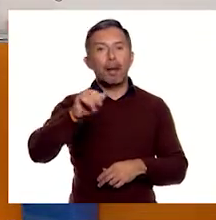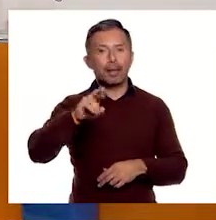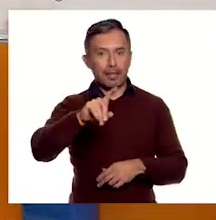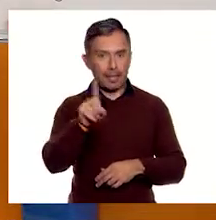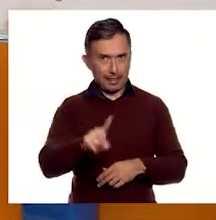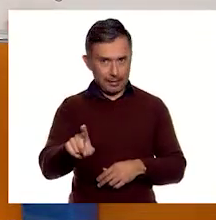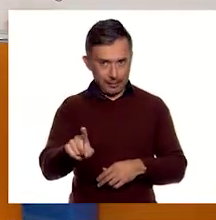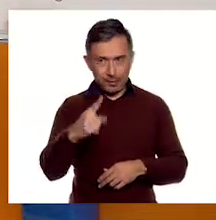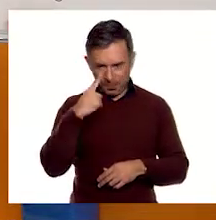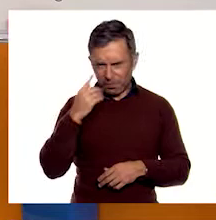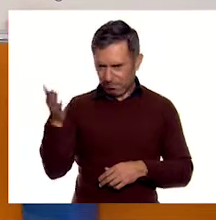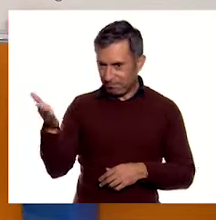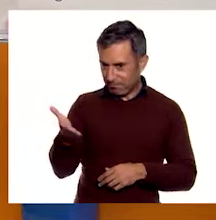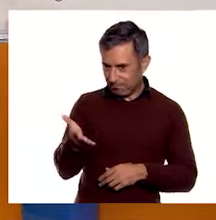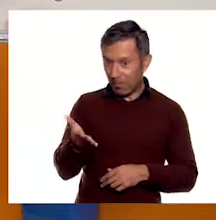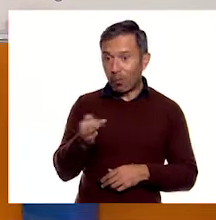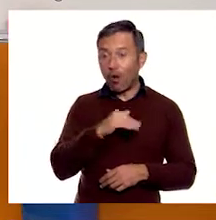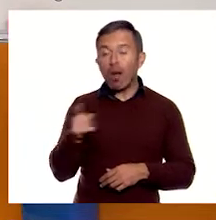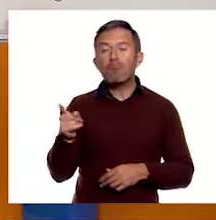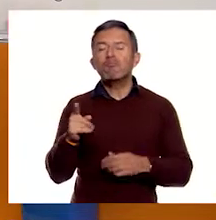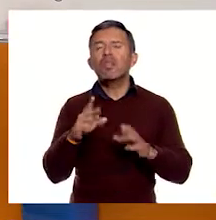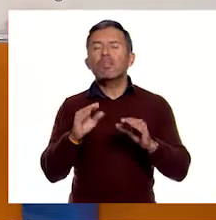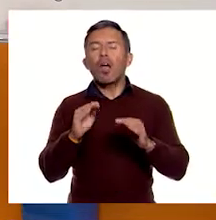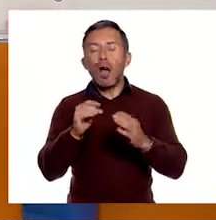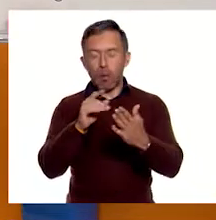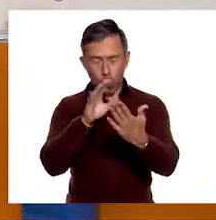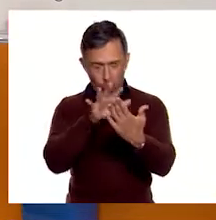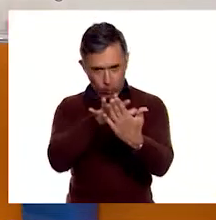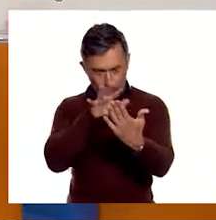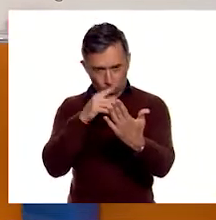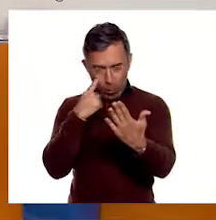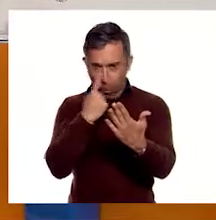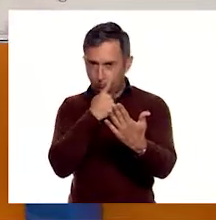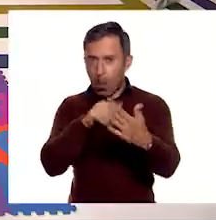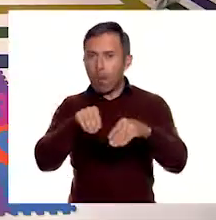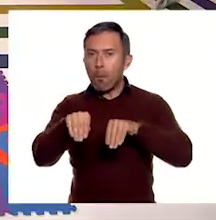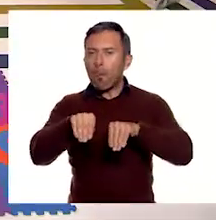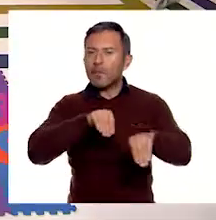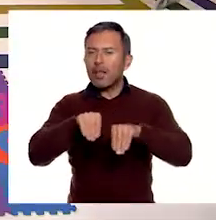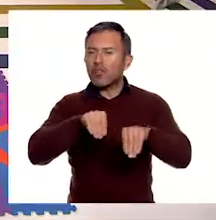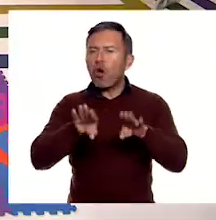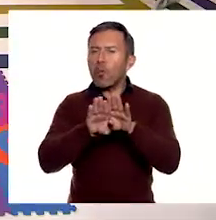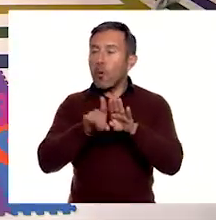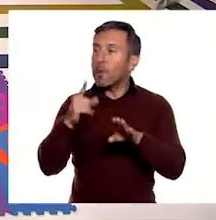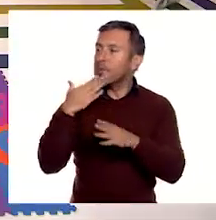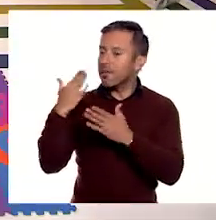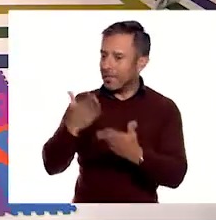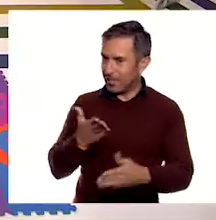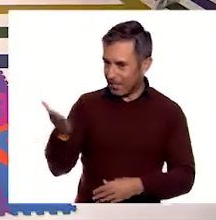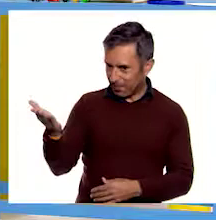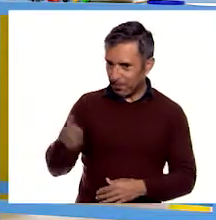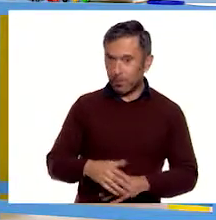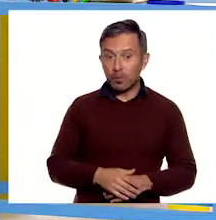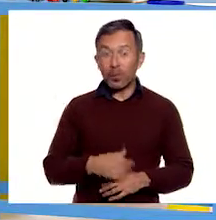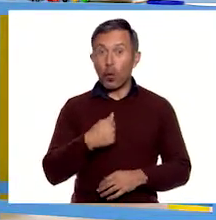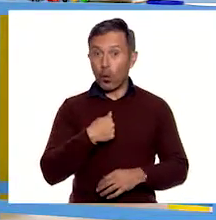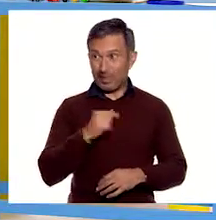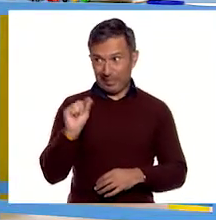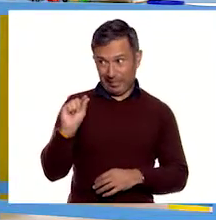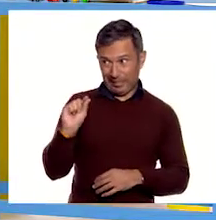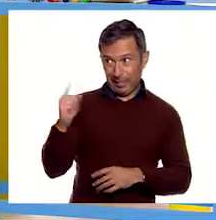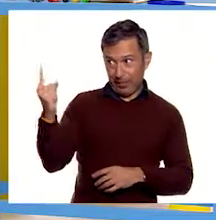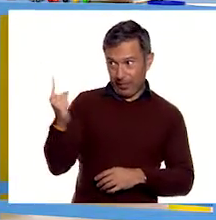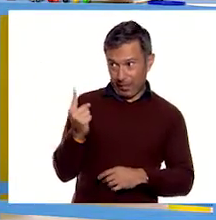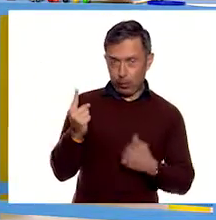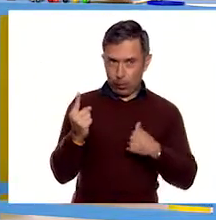a enseñar lo que es la ilusión óptica en movimiento. Bienvenida, maestra. Yo voy a pasar a mi lugar antes de que entre Jenny para poner más